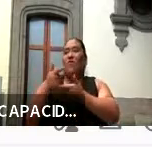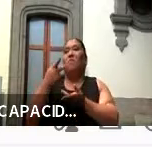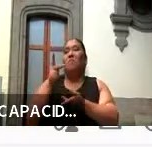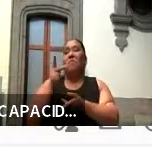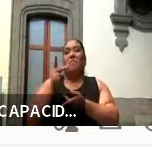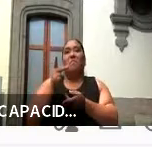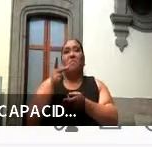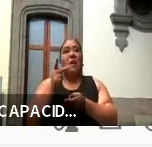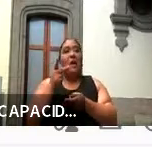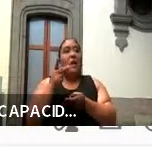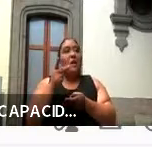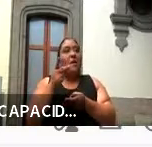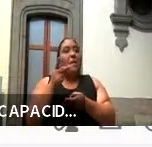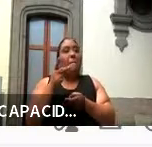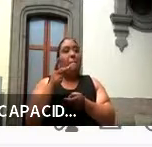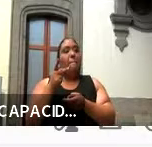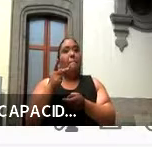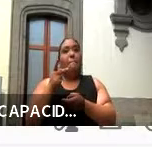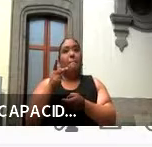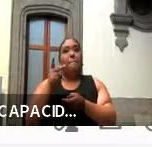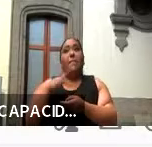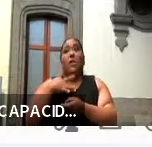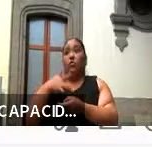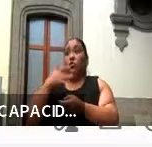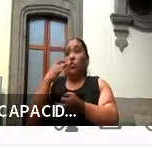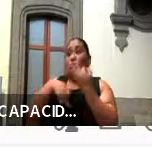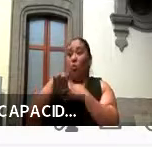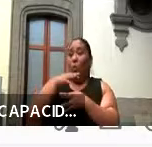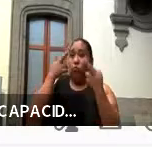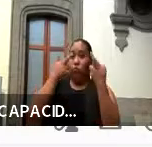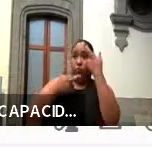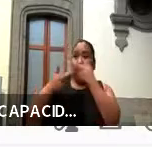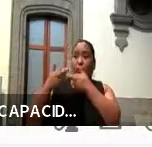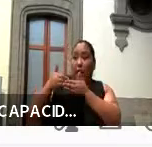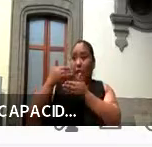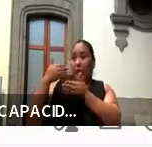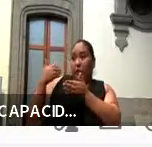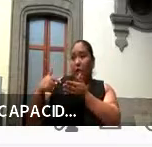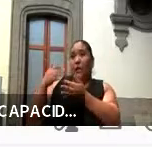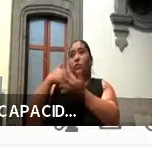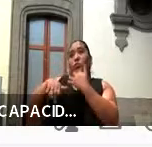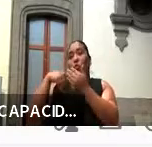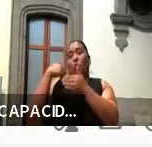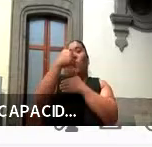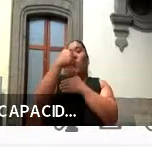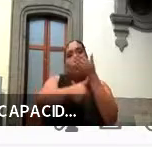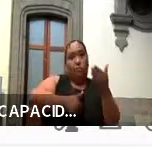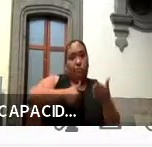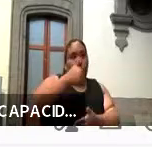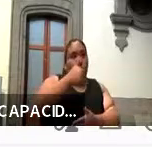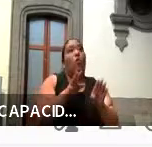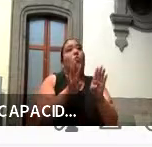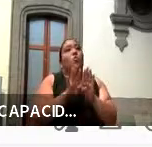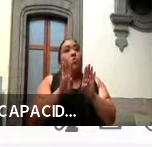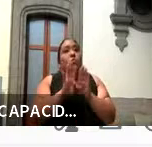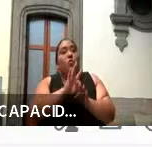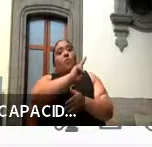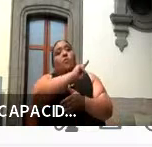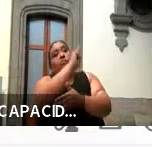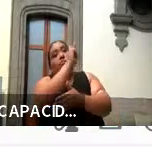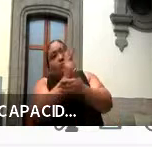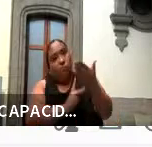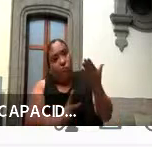considero que el repaso de lo que implica un proceso de construcción de una